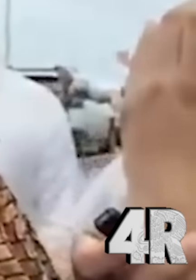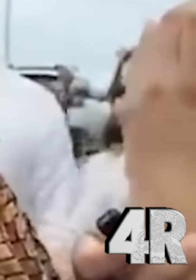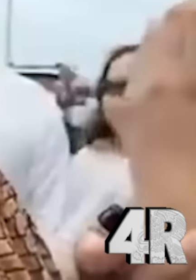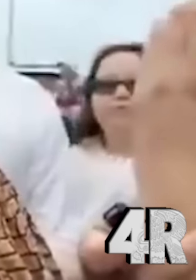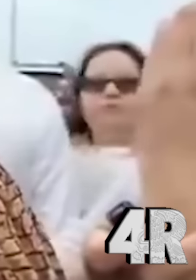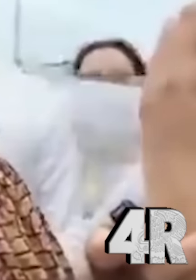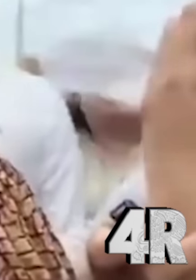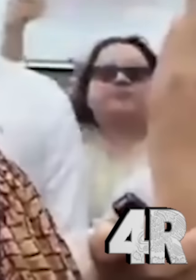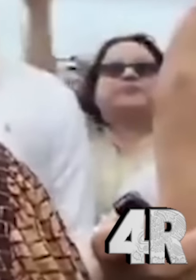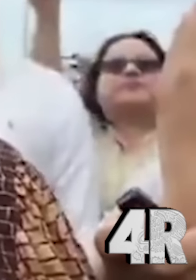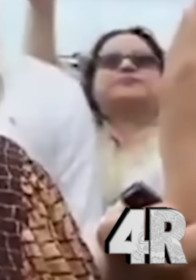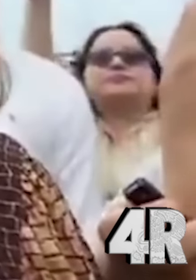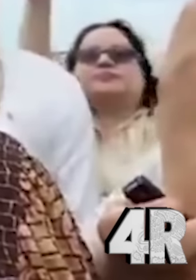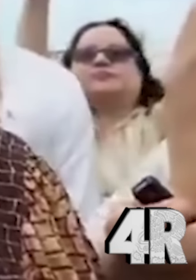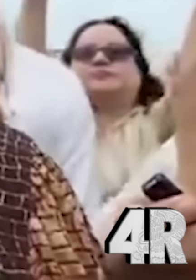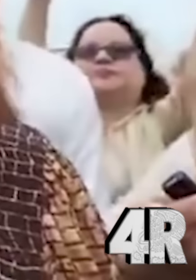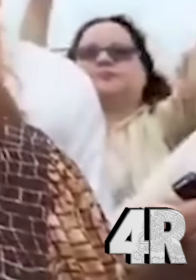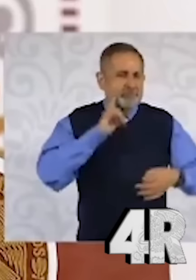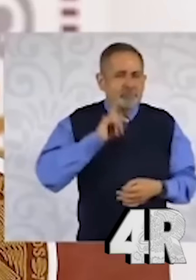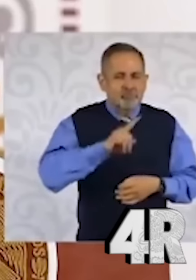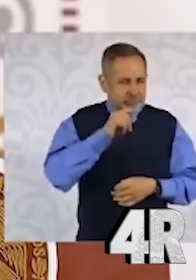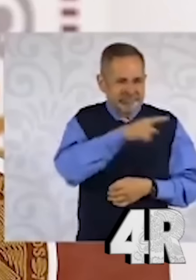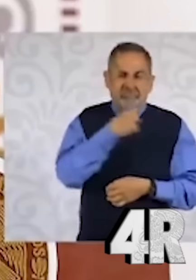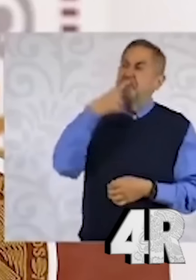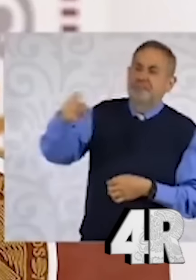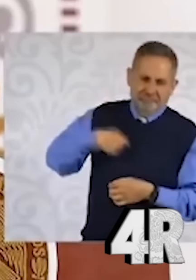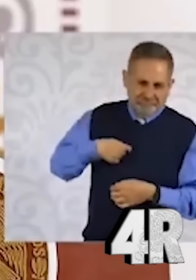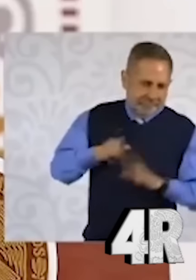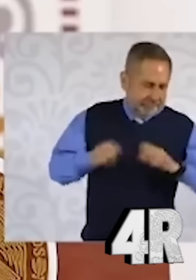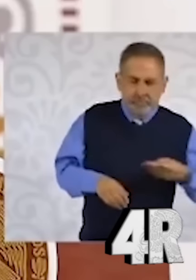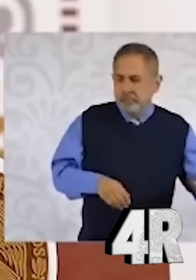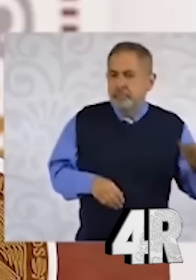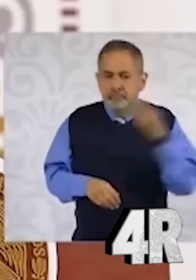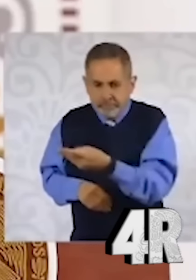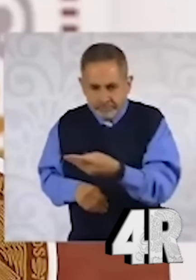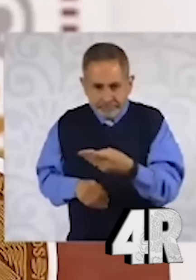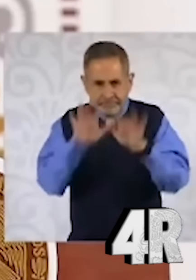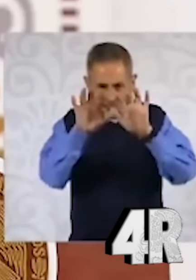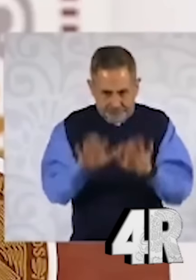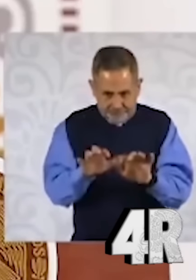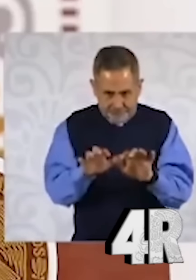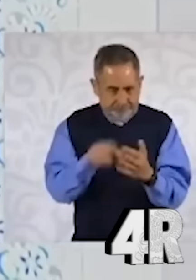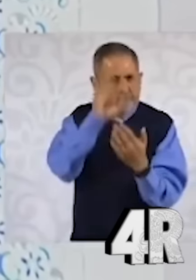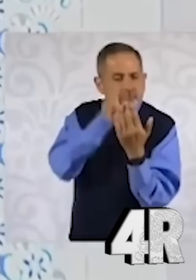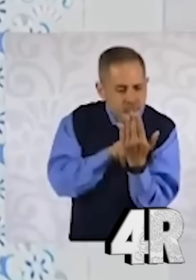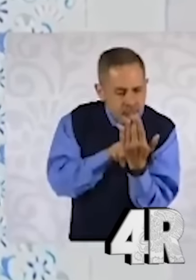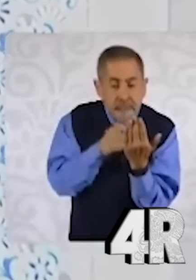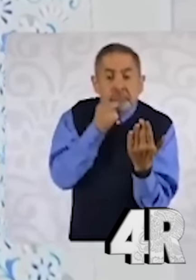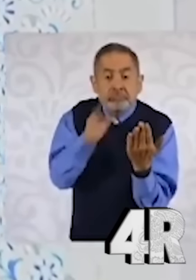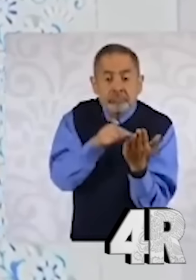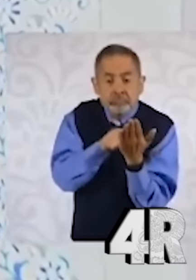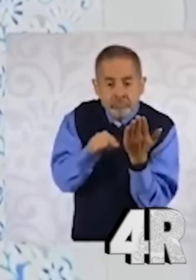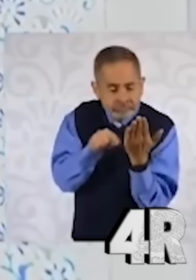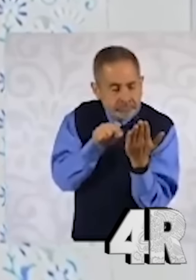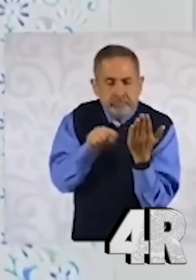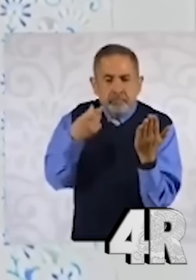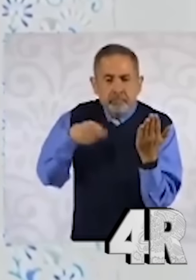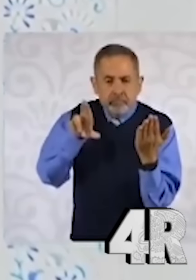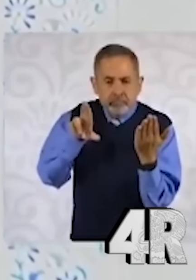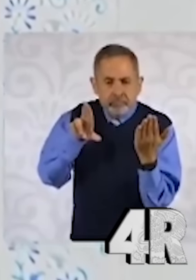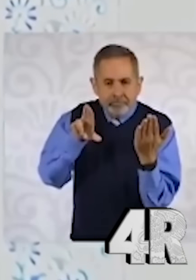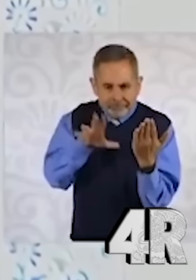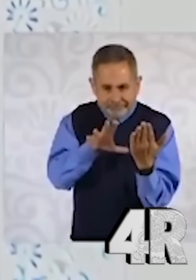físicamente con esta notificación para que empiecen a correr oficialmente las 24 horas que estipula este Amparo lo cual ya